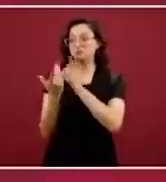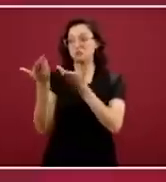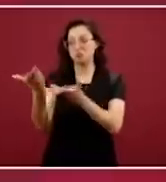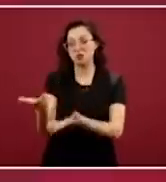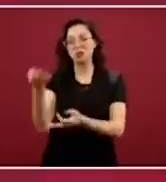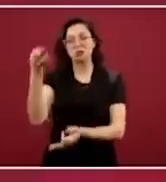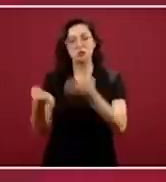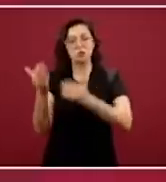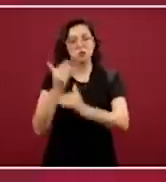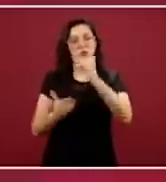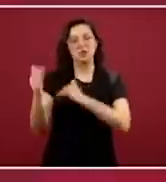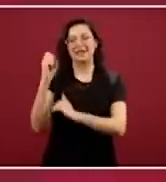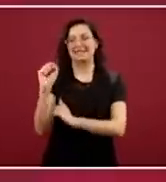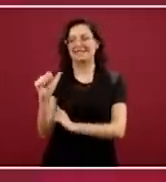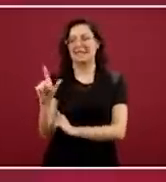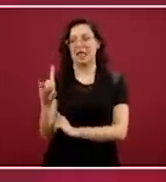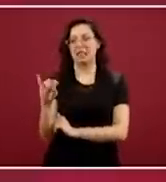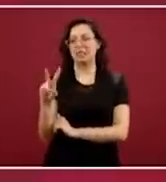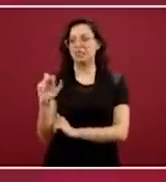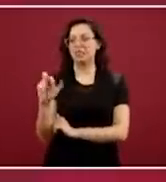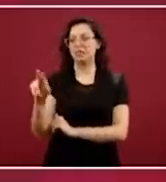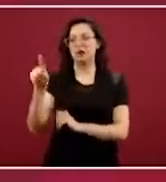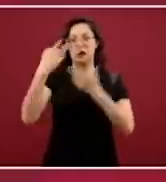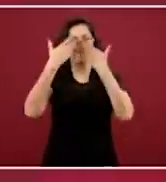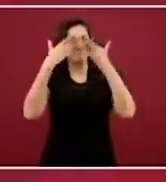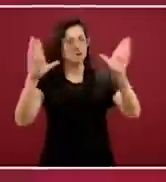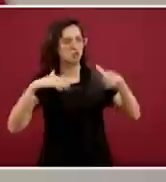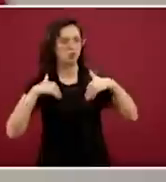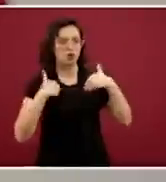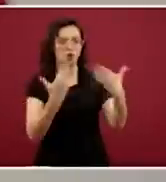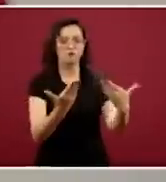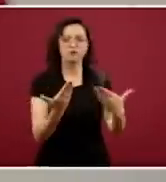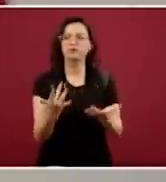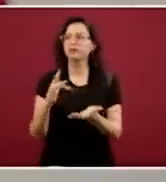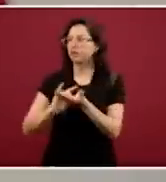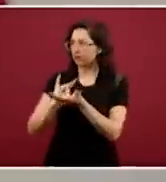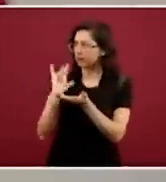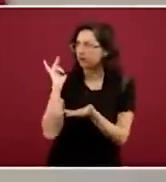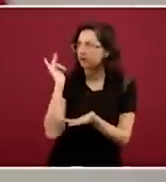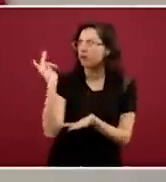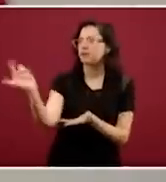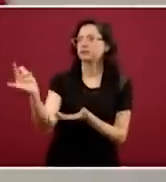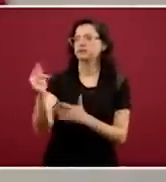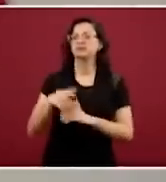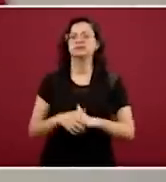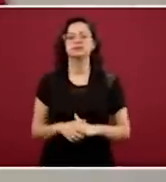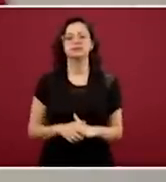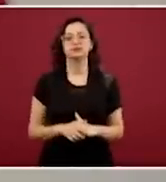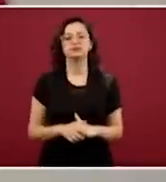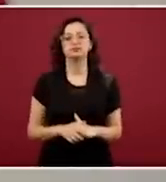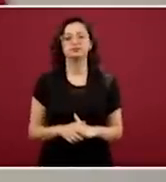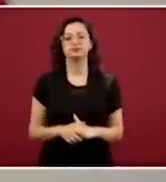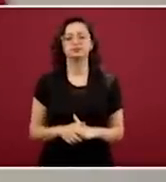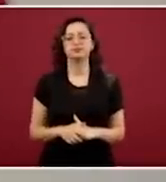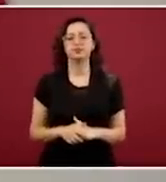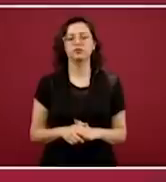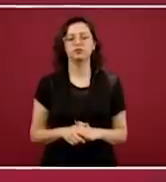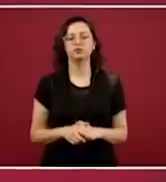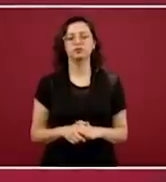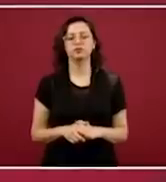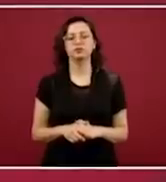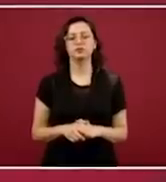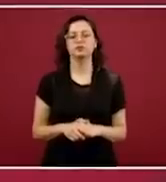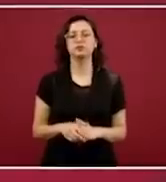agradezco además su total apertura, confianza en las autoridades sanitarias del Poder Ejecutivo,